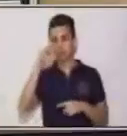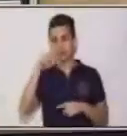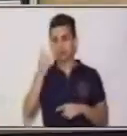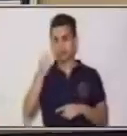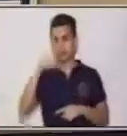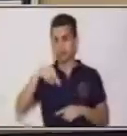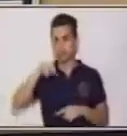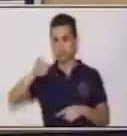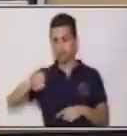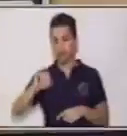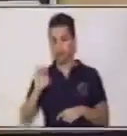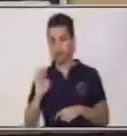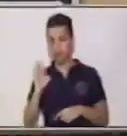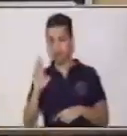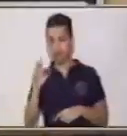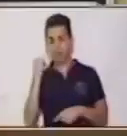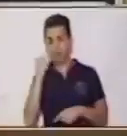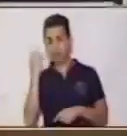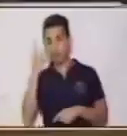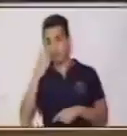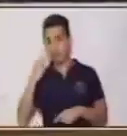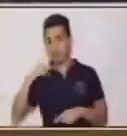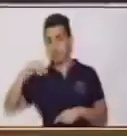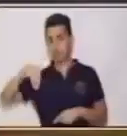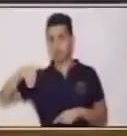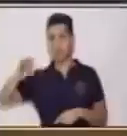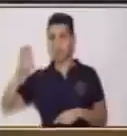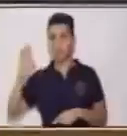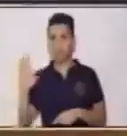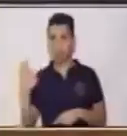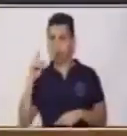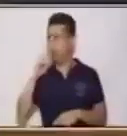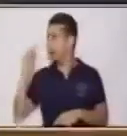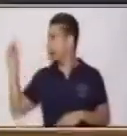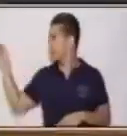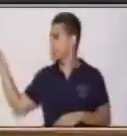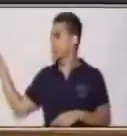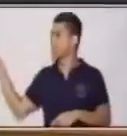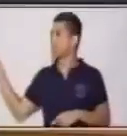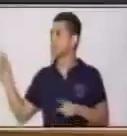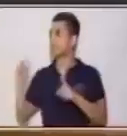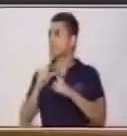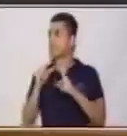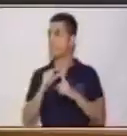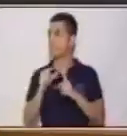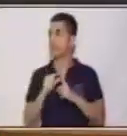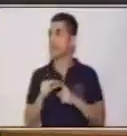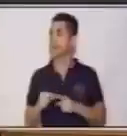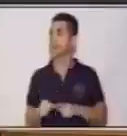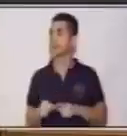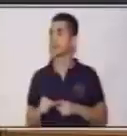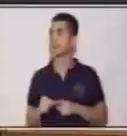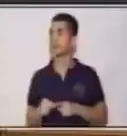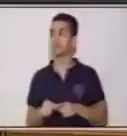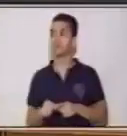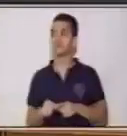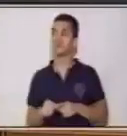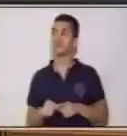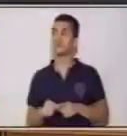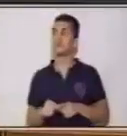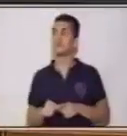observes estas palabras, ¿sí? Si en algún momento las has escuchado o